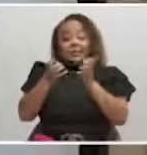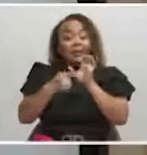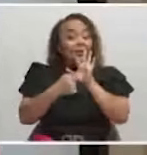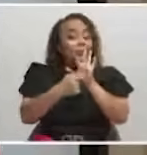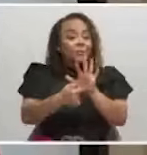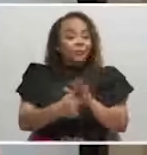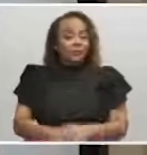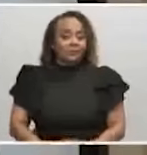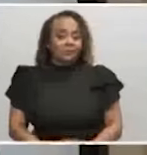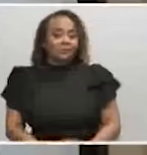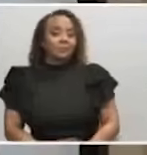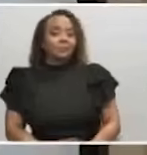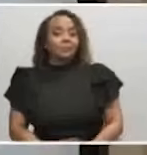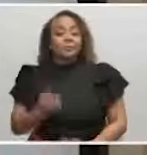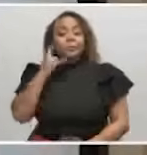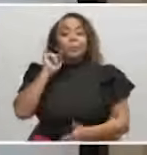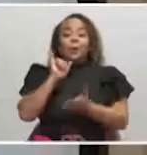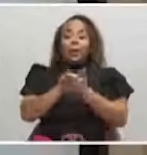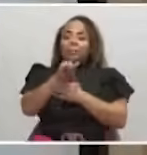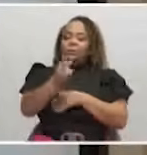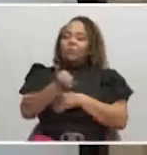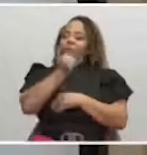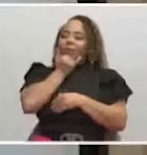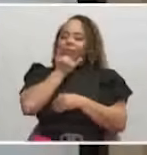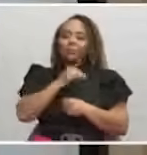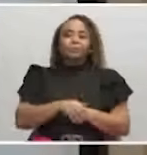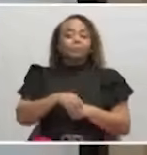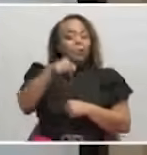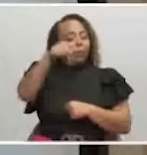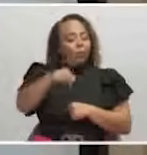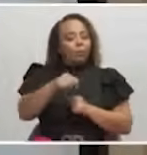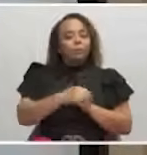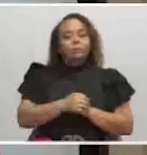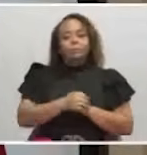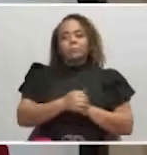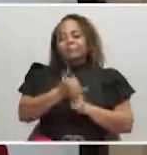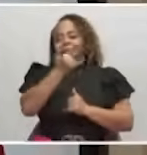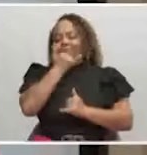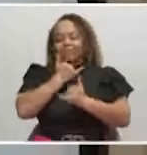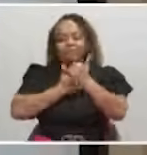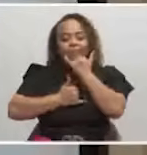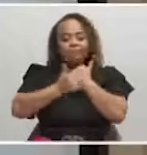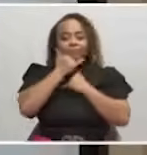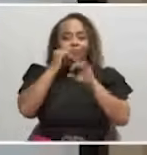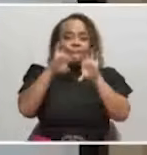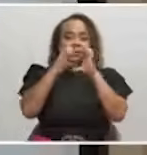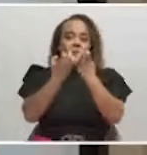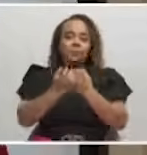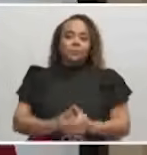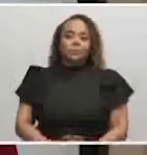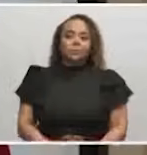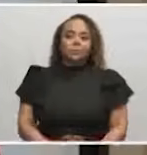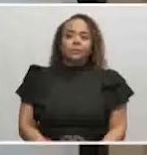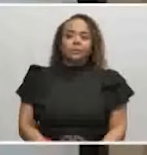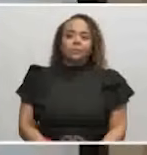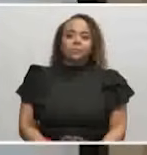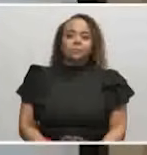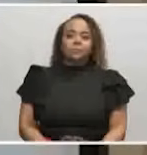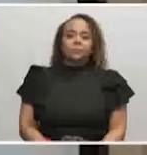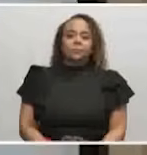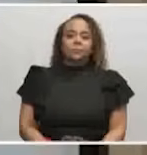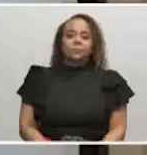demostrar. Y por ahí es uno de los fallos que hoy están cometiendo en el equipo.